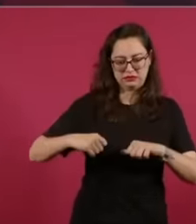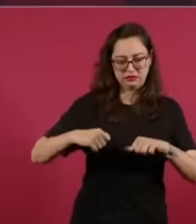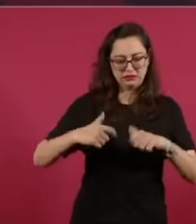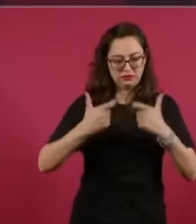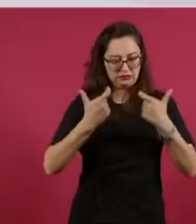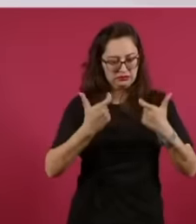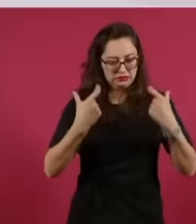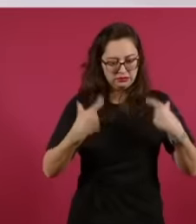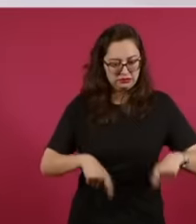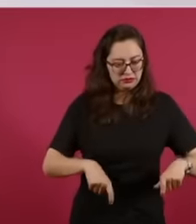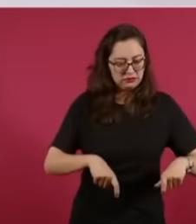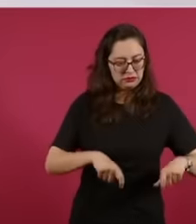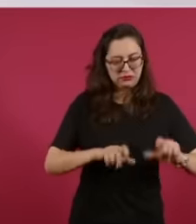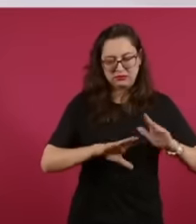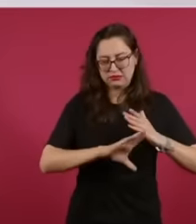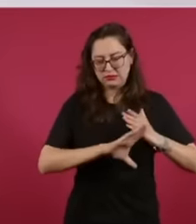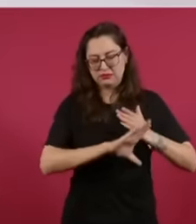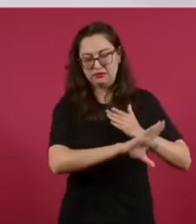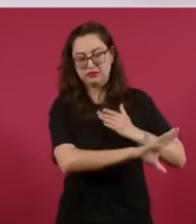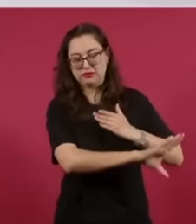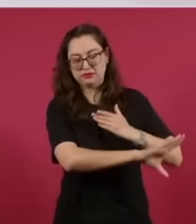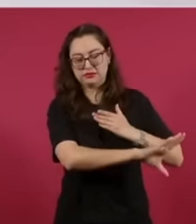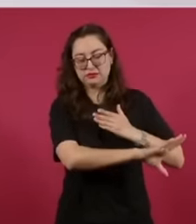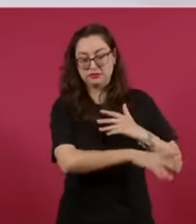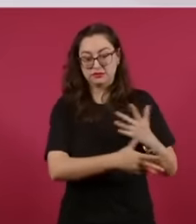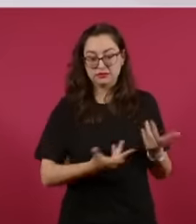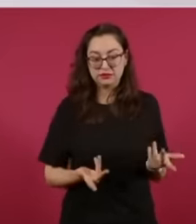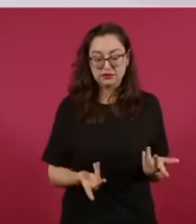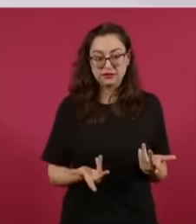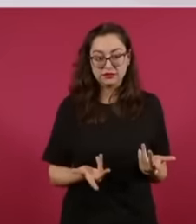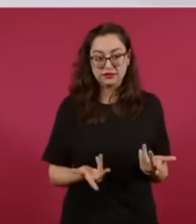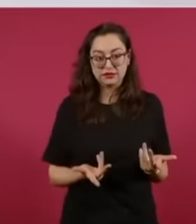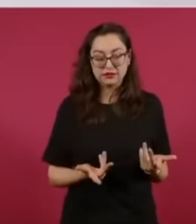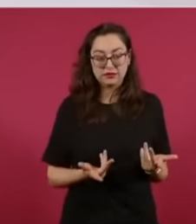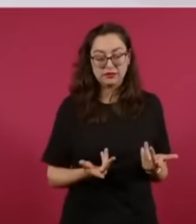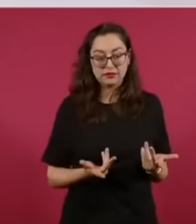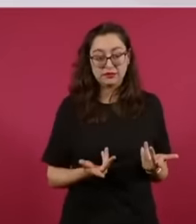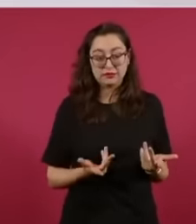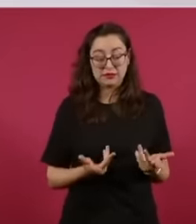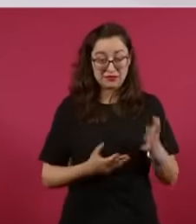al poder político y al poder económico, y no utilizar los medios